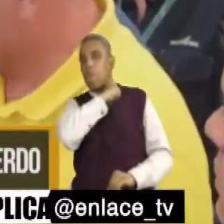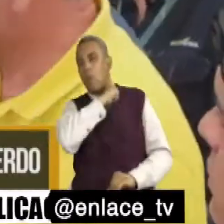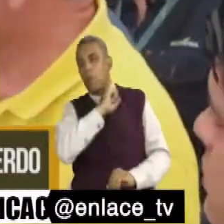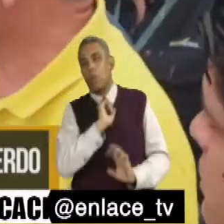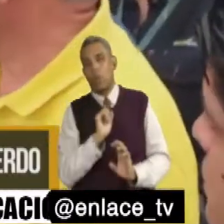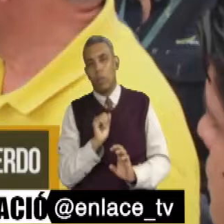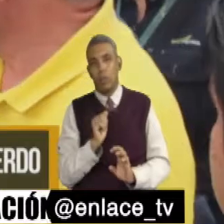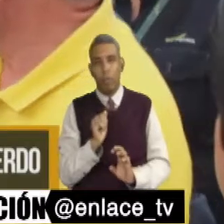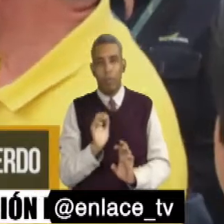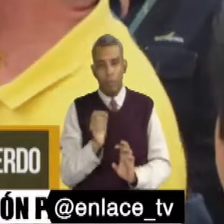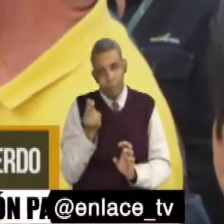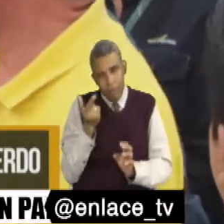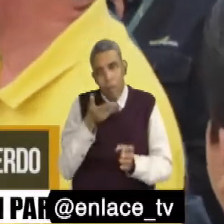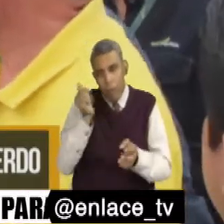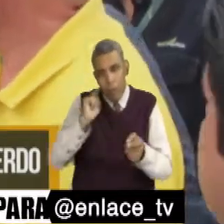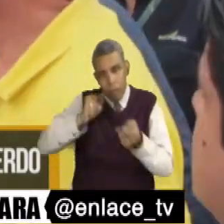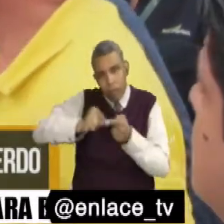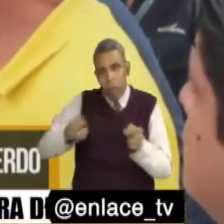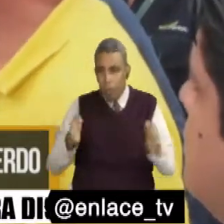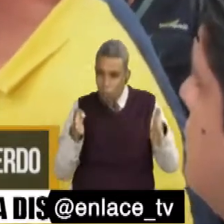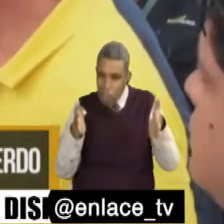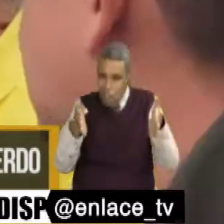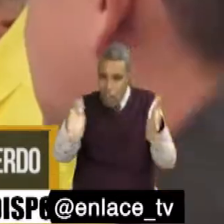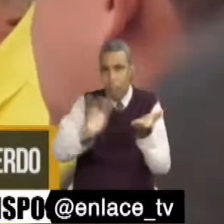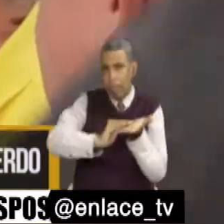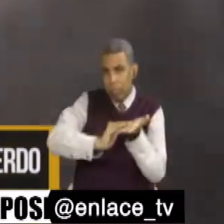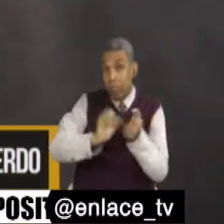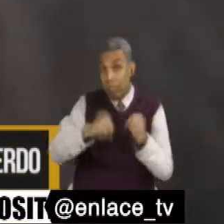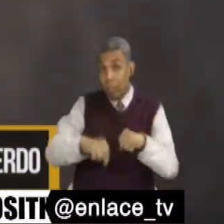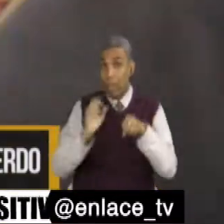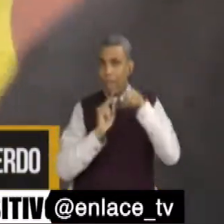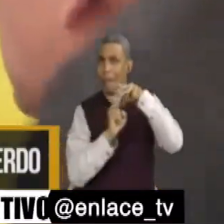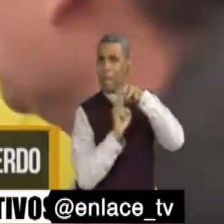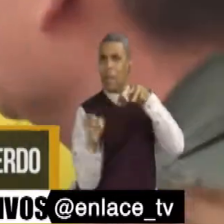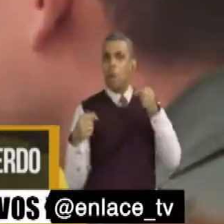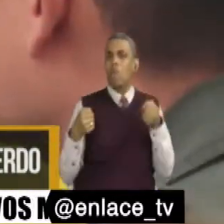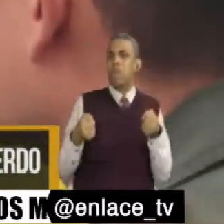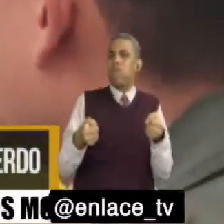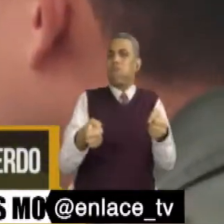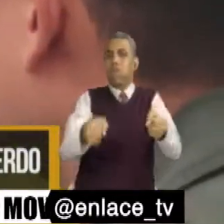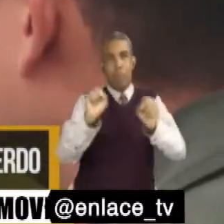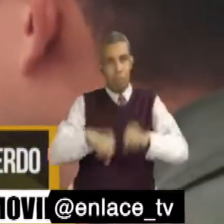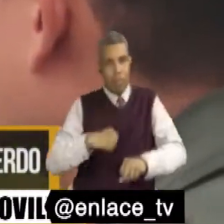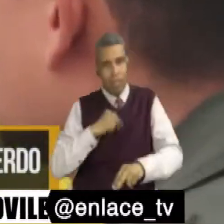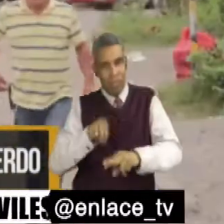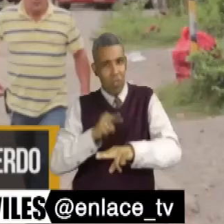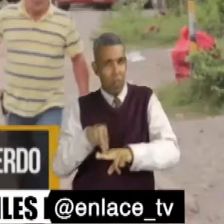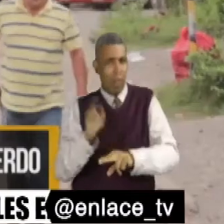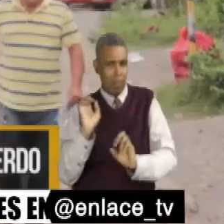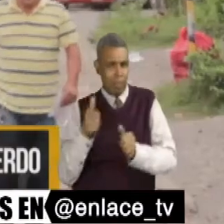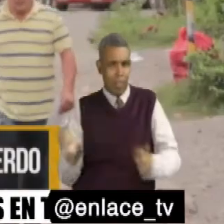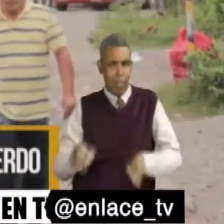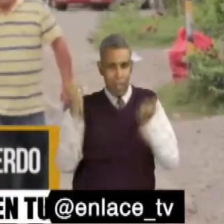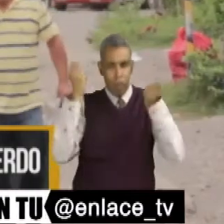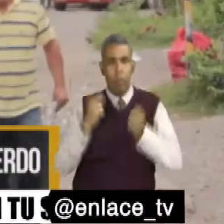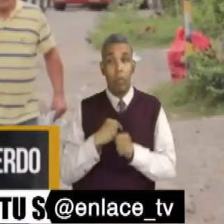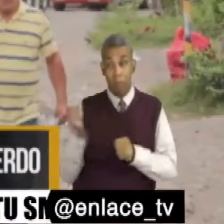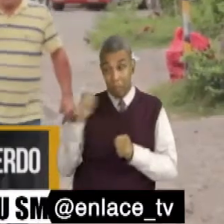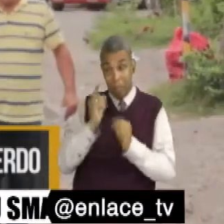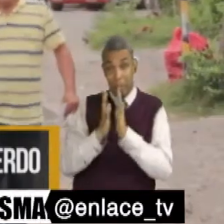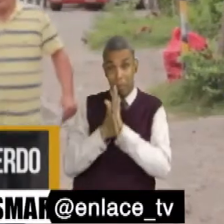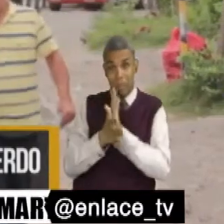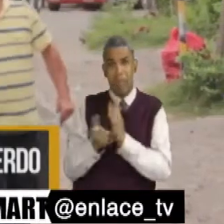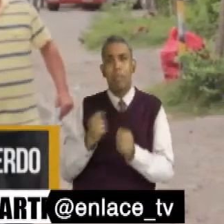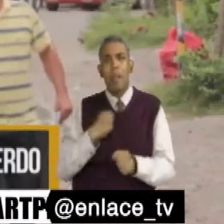hoy. El alcalde de la ciudad, Darío Echeverri, quien participó del escenario de diálogo, aseguró que desde el próximo 1 de agosto, por ninguna vía